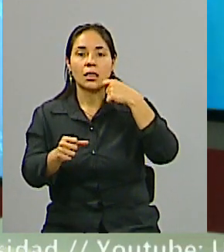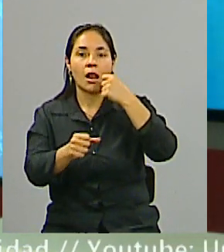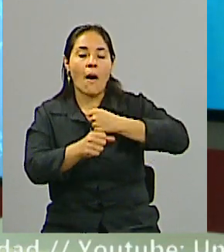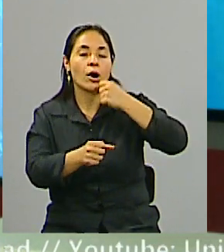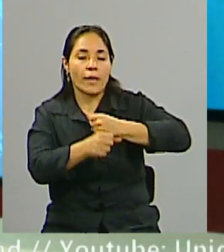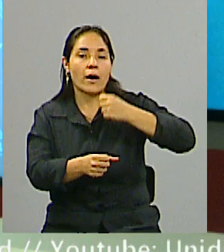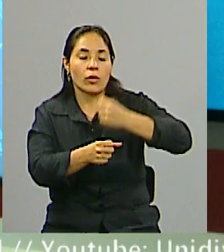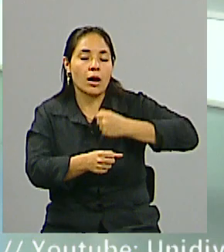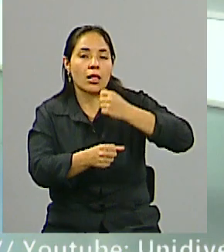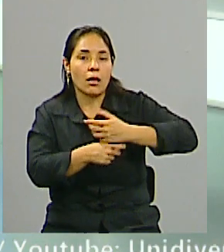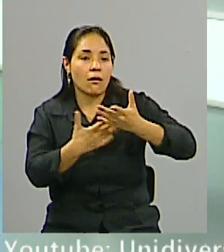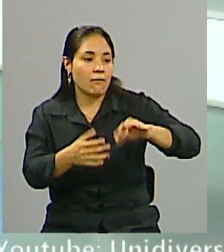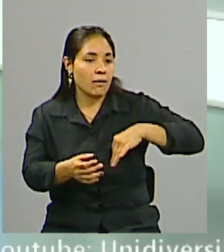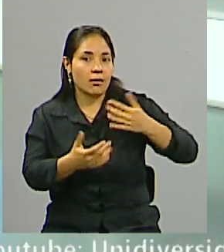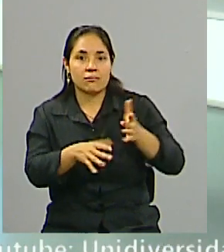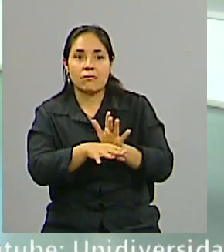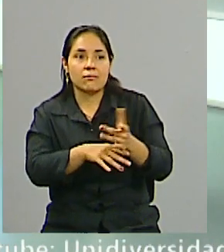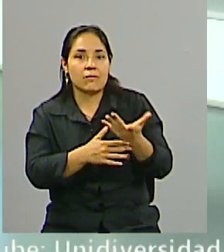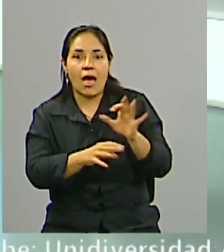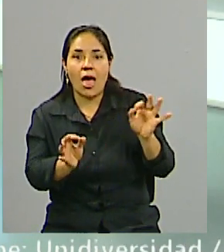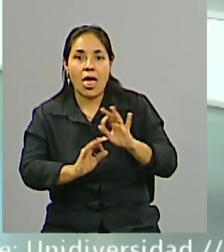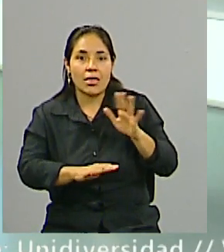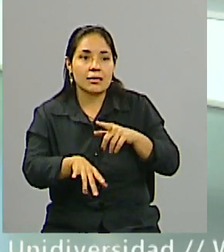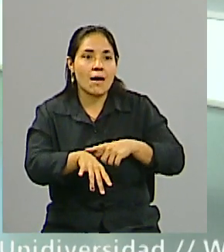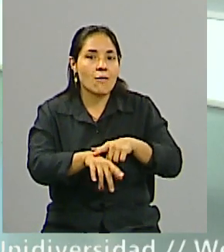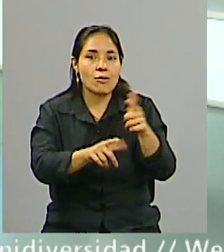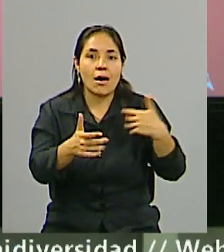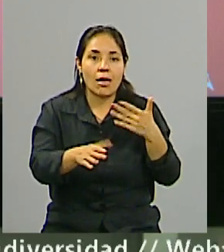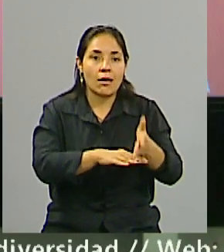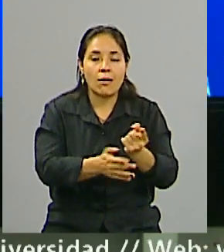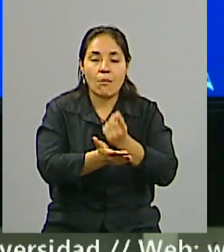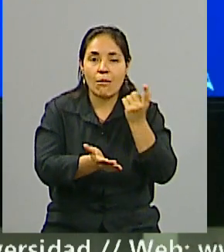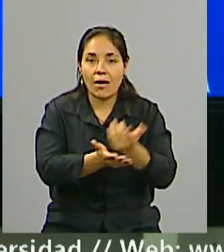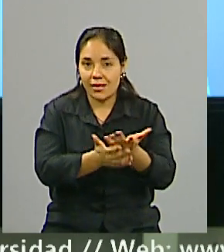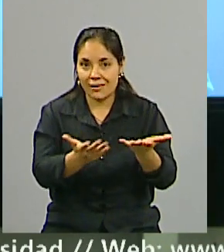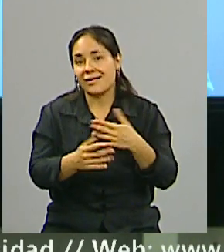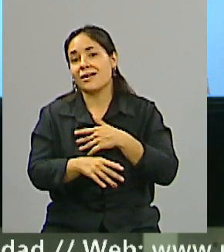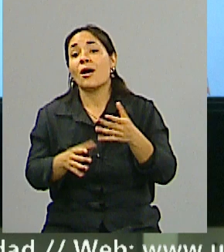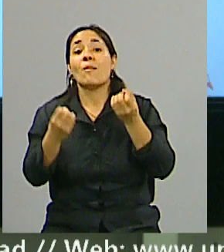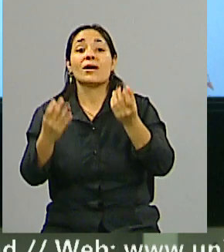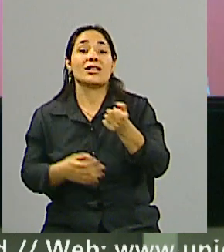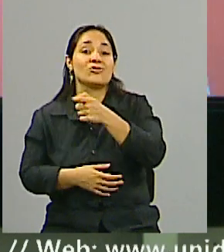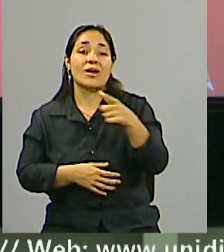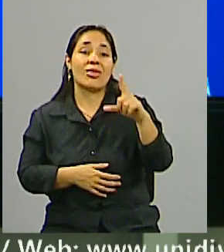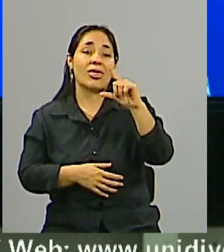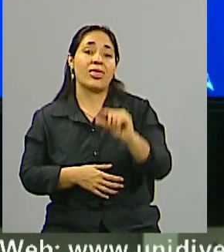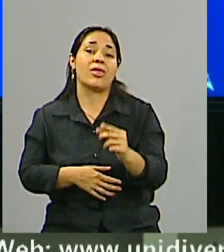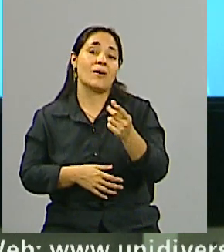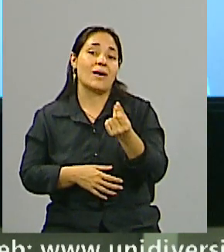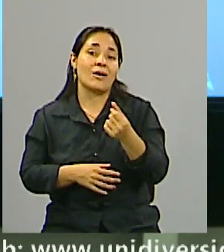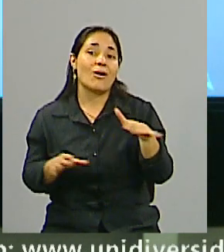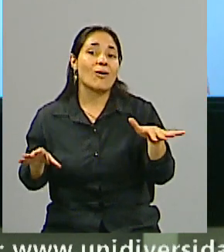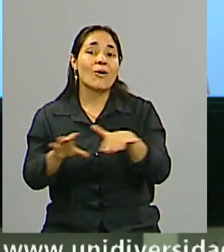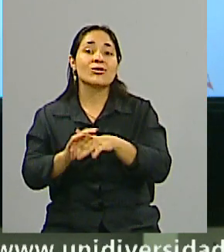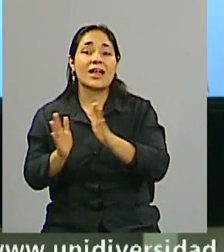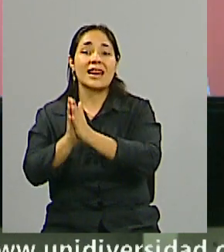que la gente necesita más de un trabajo en la mayoría de los casos. Pero es por la desvalorización salarial. Qué lindo que lo dijiste, porque es el título de nuestro libro que